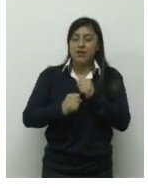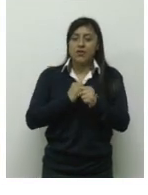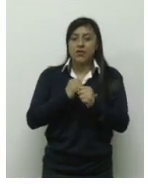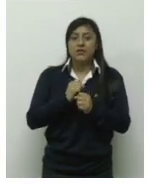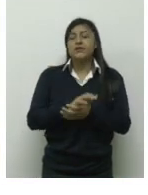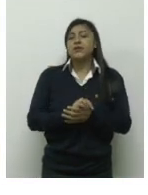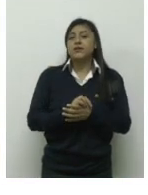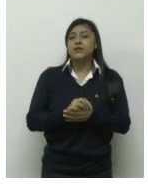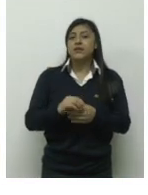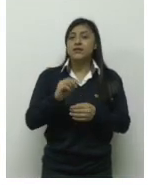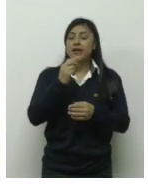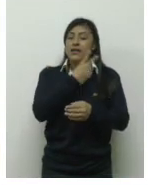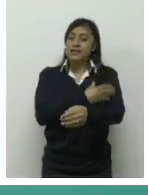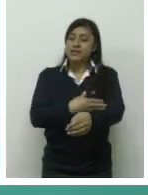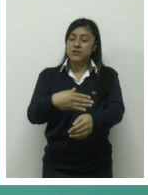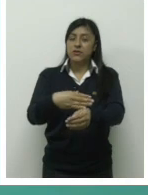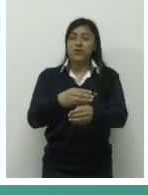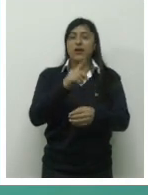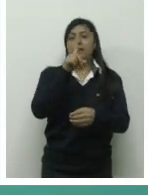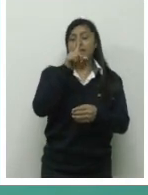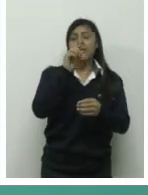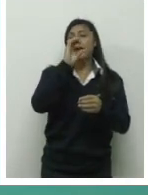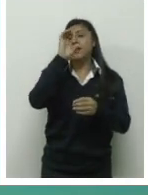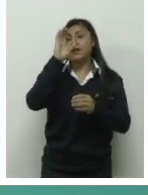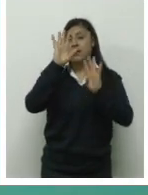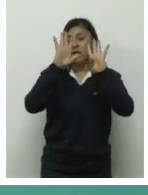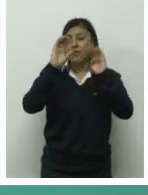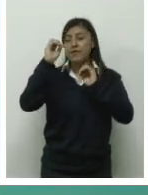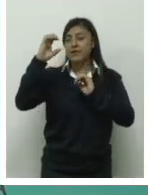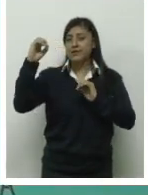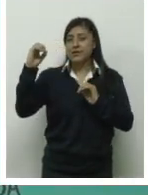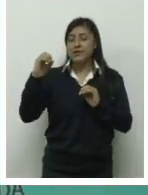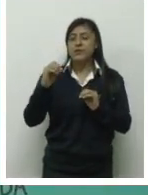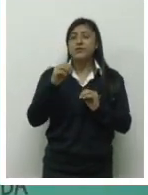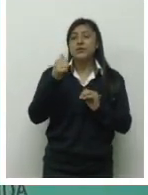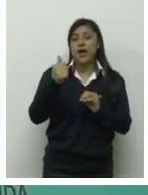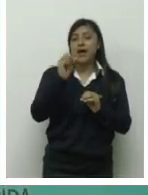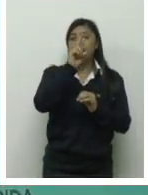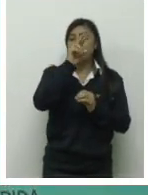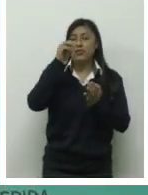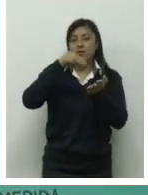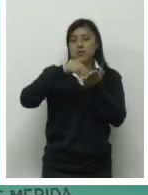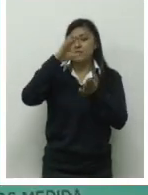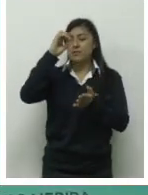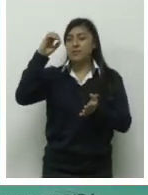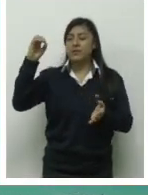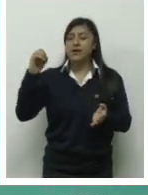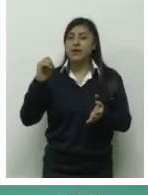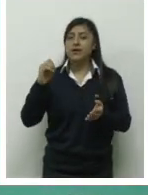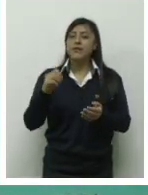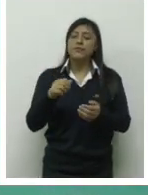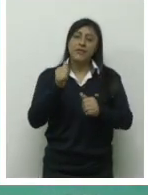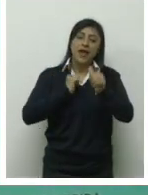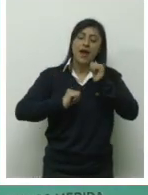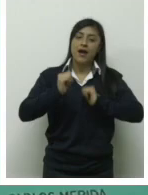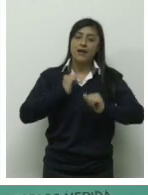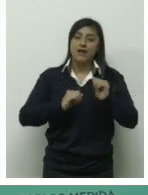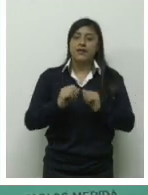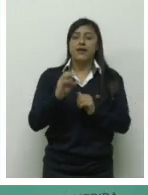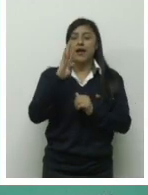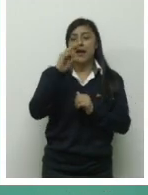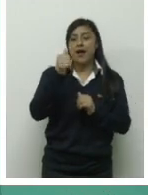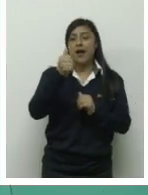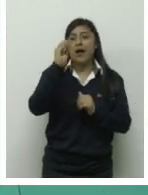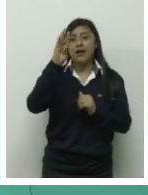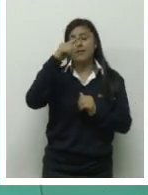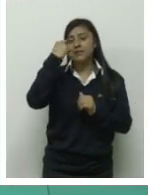visuales guatemaltecas. Es un recorrido de 1900 al año 2000, entre los detalles que resaltan del arte